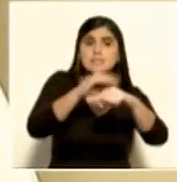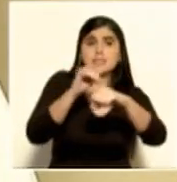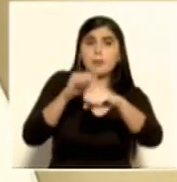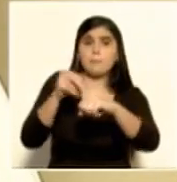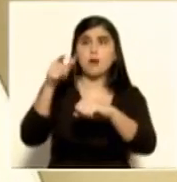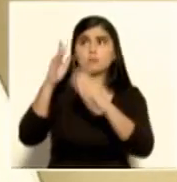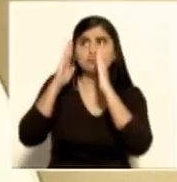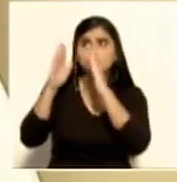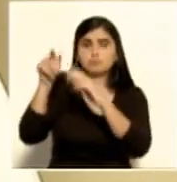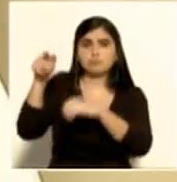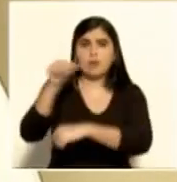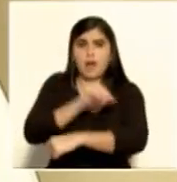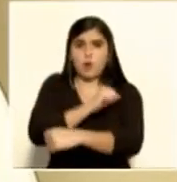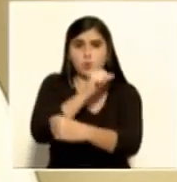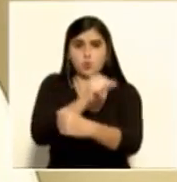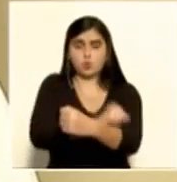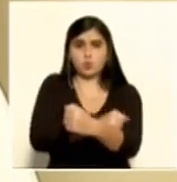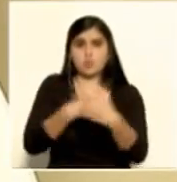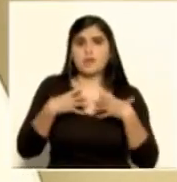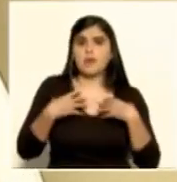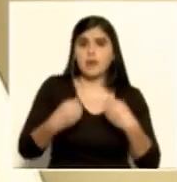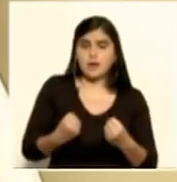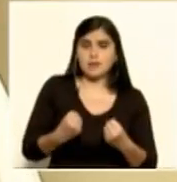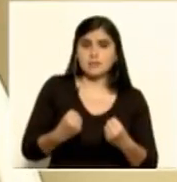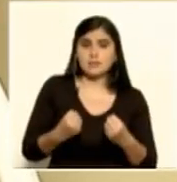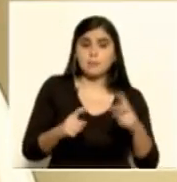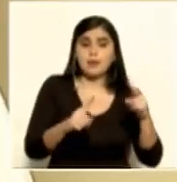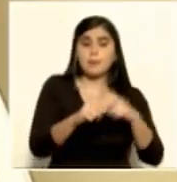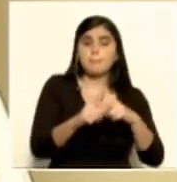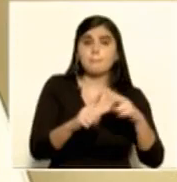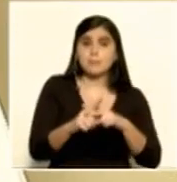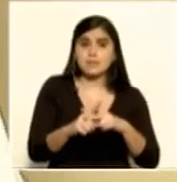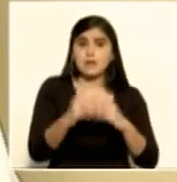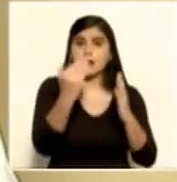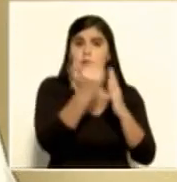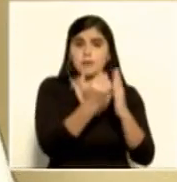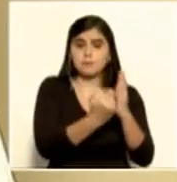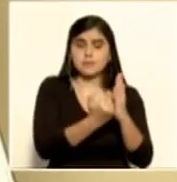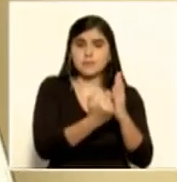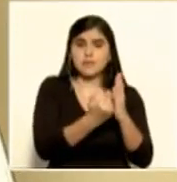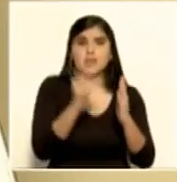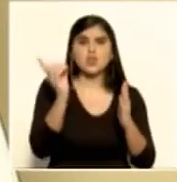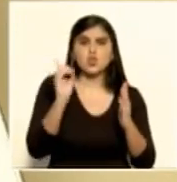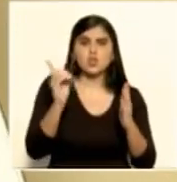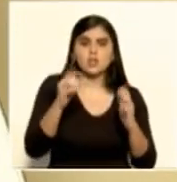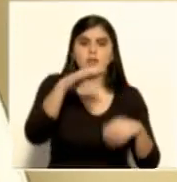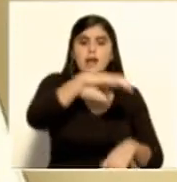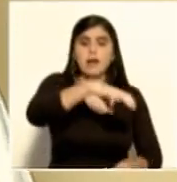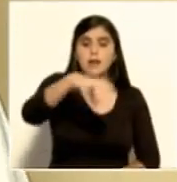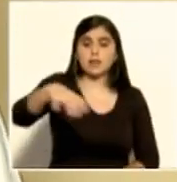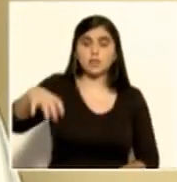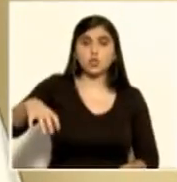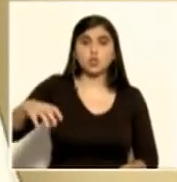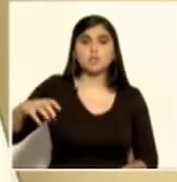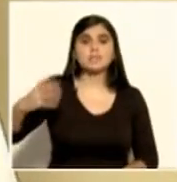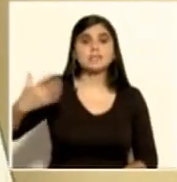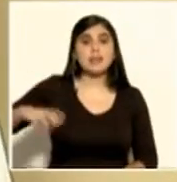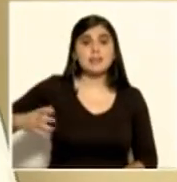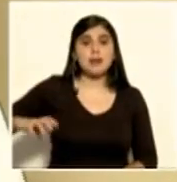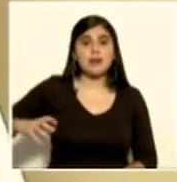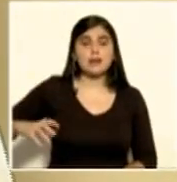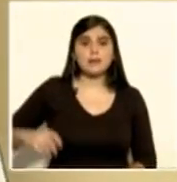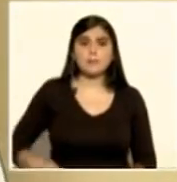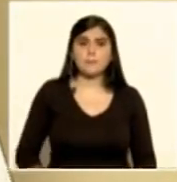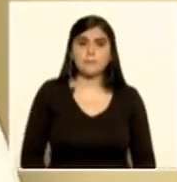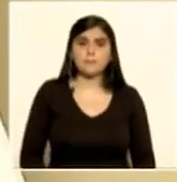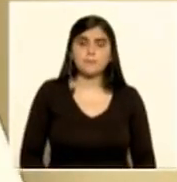autoridades sanitarias en relación con la aplicación de medidas, particularmente en los cantones naranja. En relación con